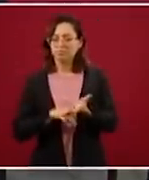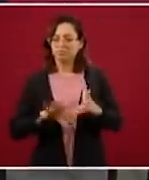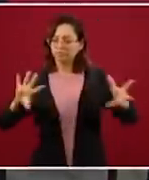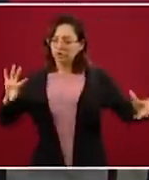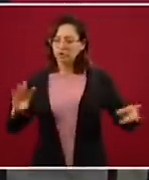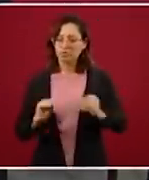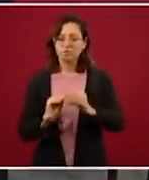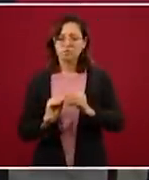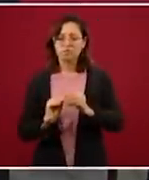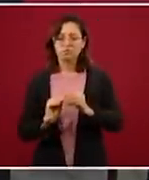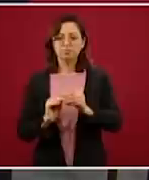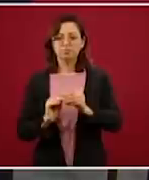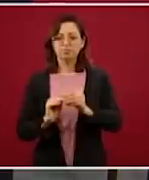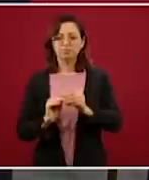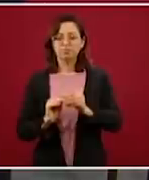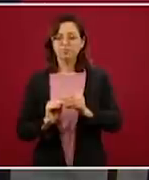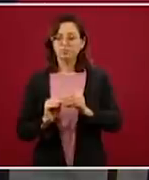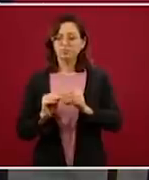La de Carlos.